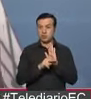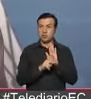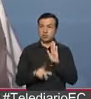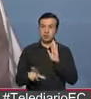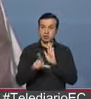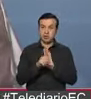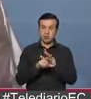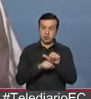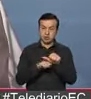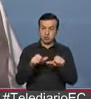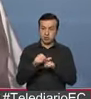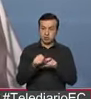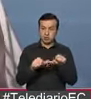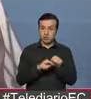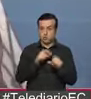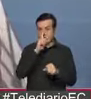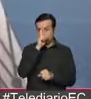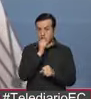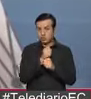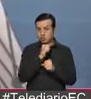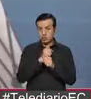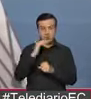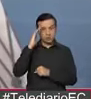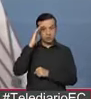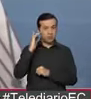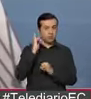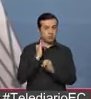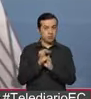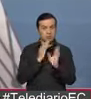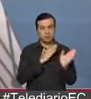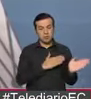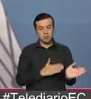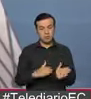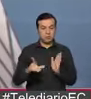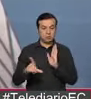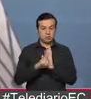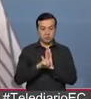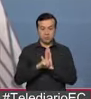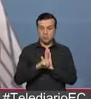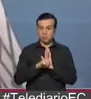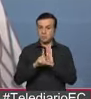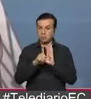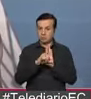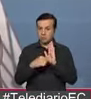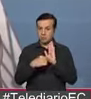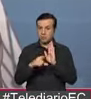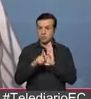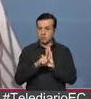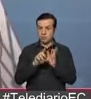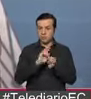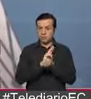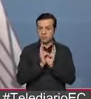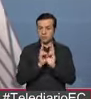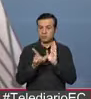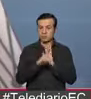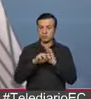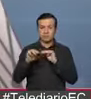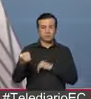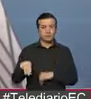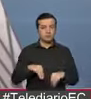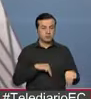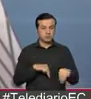tienen que acompañar un poco el trabajo también de la policía nacional es esta ley de inteligencia y estas reformas a la ley de movilidad